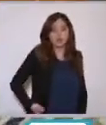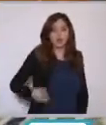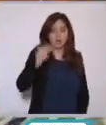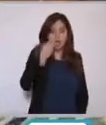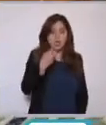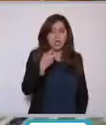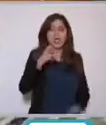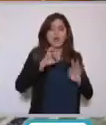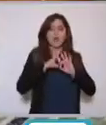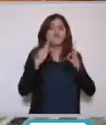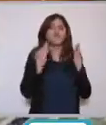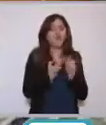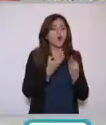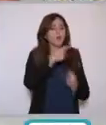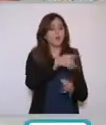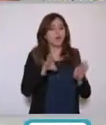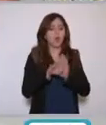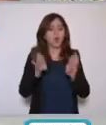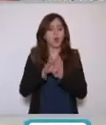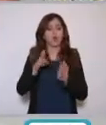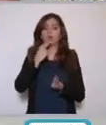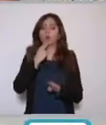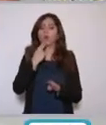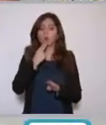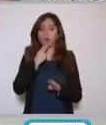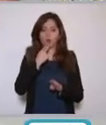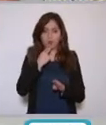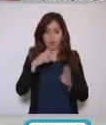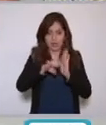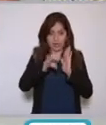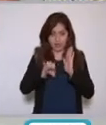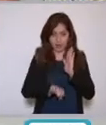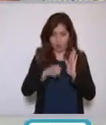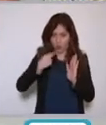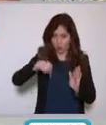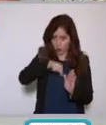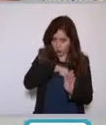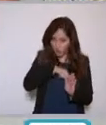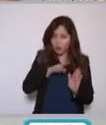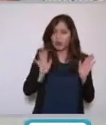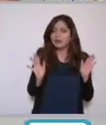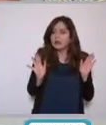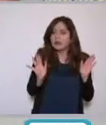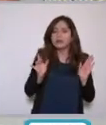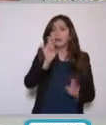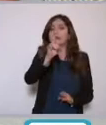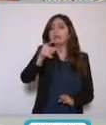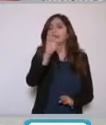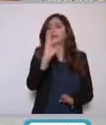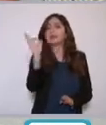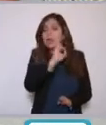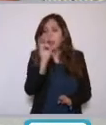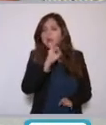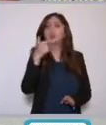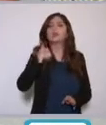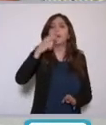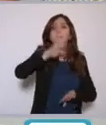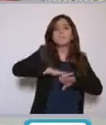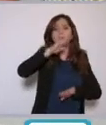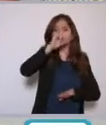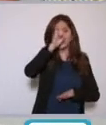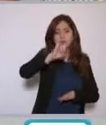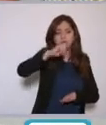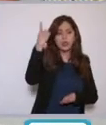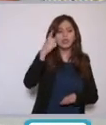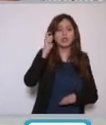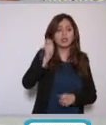como el protocolo, digamos, un adorno, de exactamente, porque si nosotros, por evidentemente practicidad, la tomas